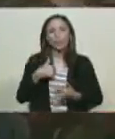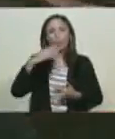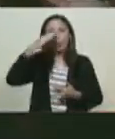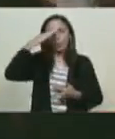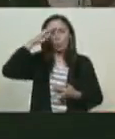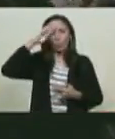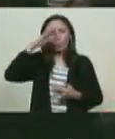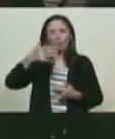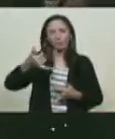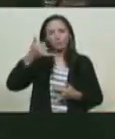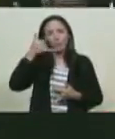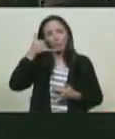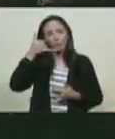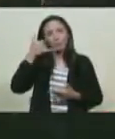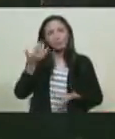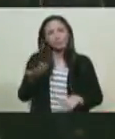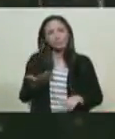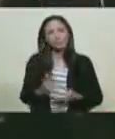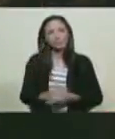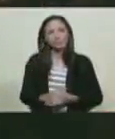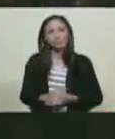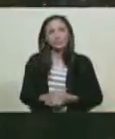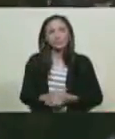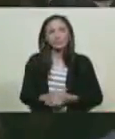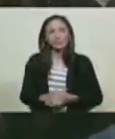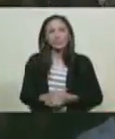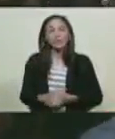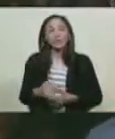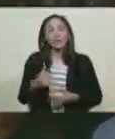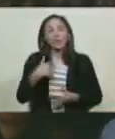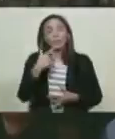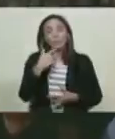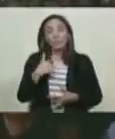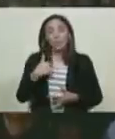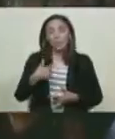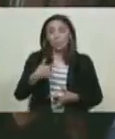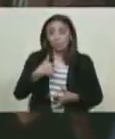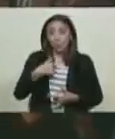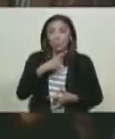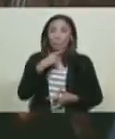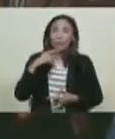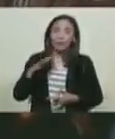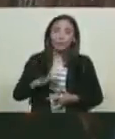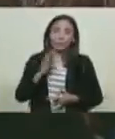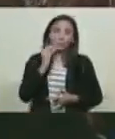y me dijo: Nicolás, si a mí me pasa algo,